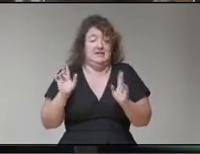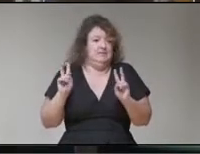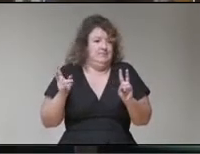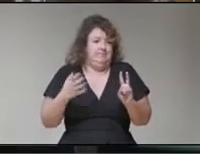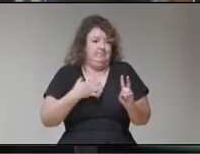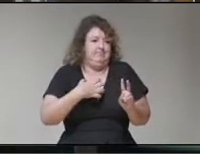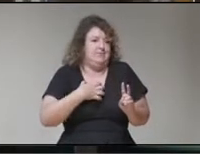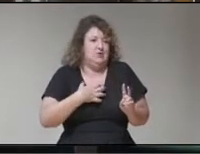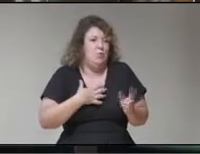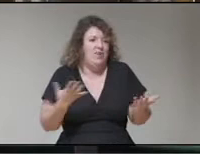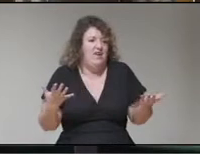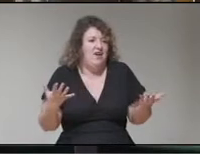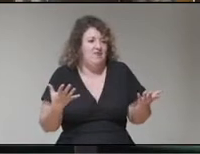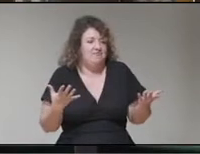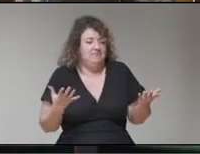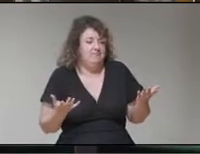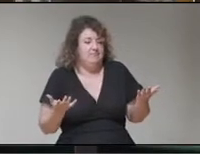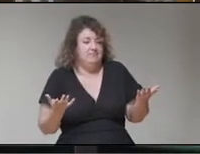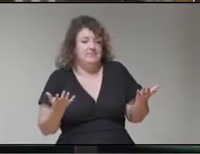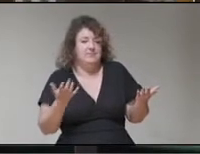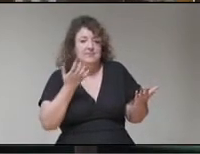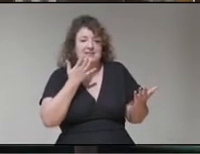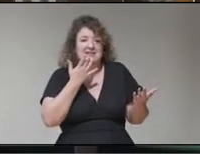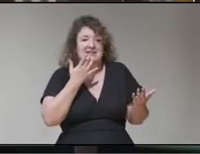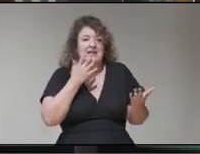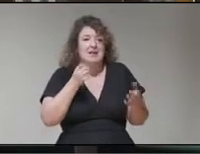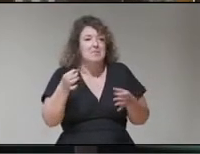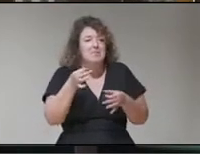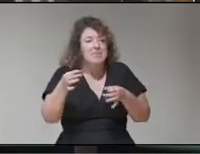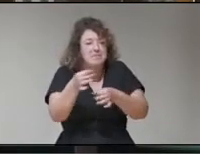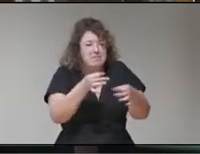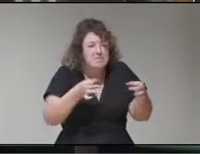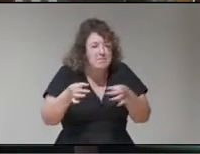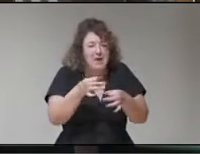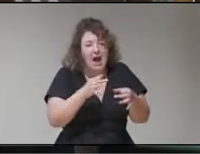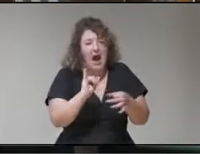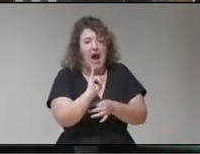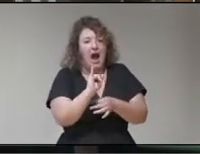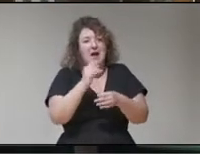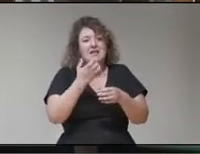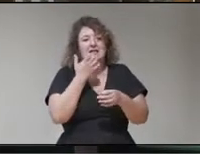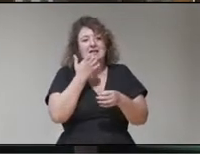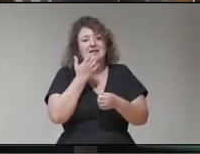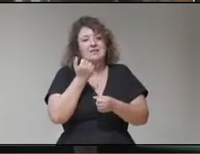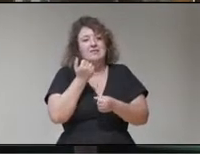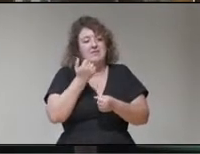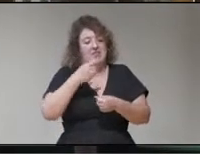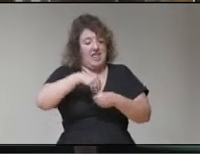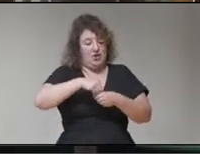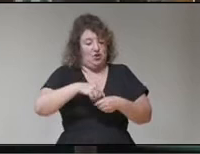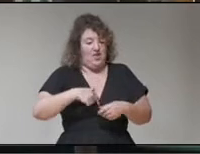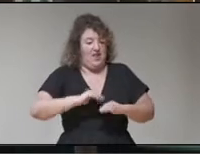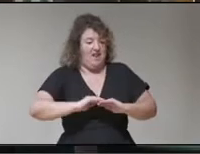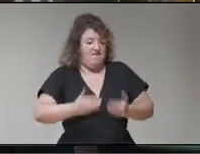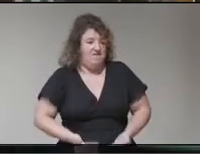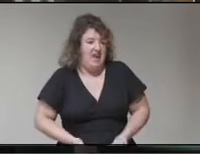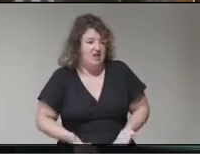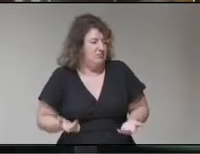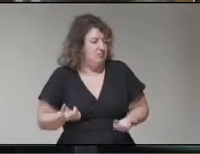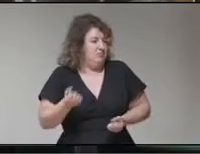imposible de obtener si hubiese microorganismos que formasen parte de la economía del feto. ¿De